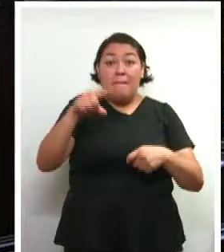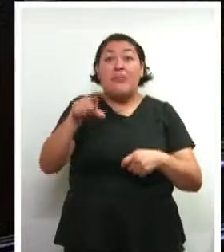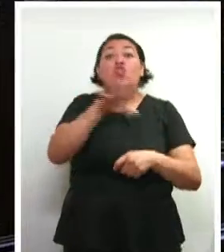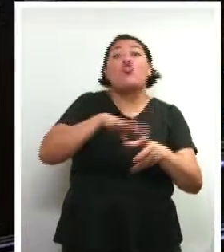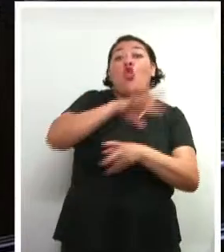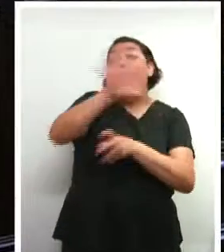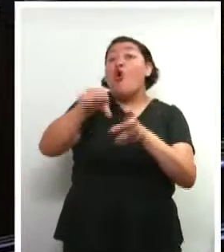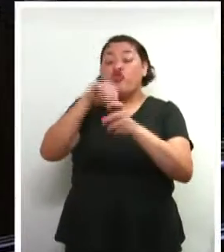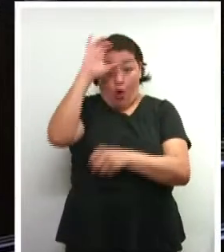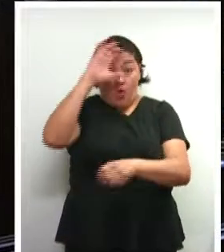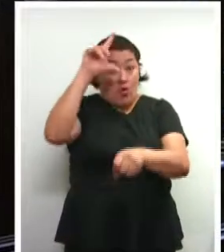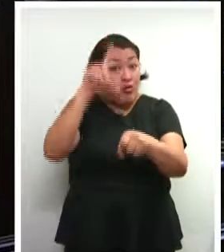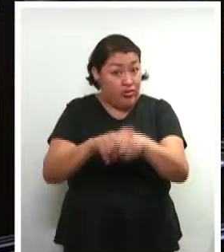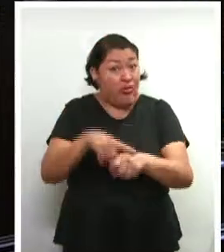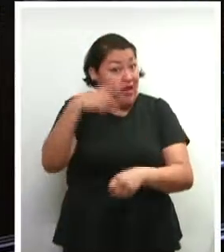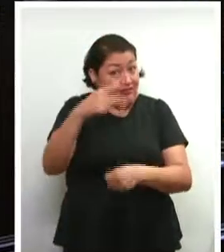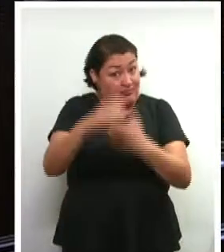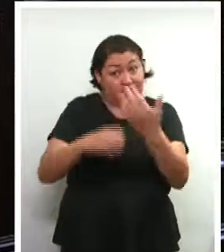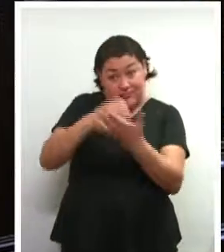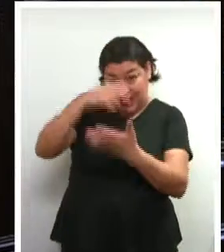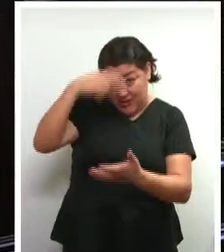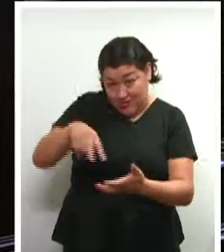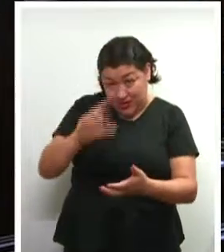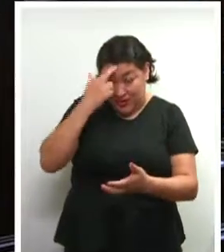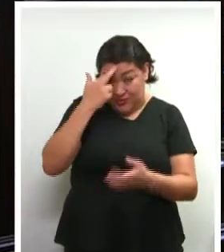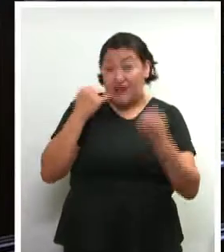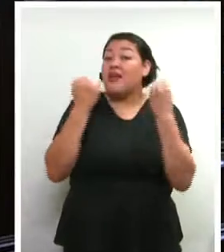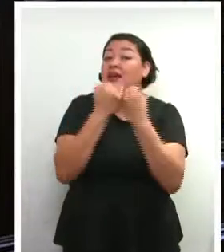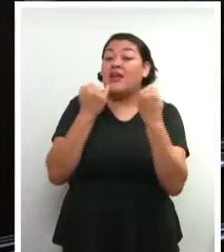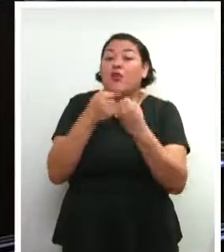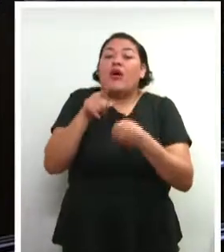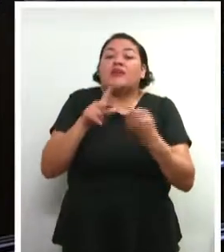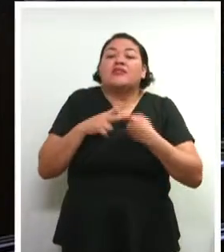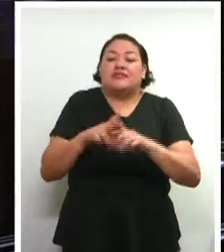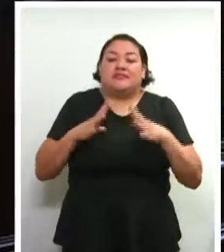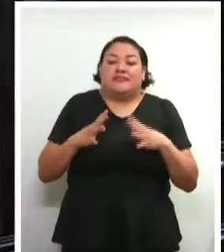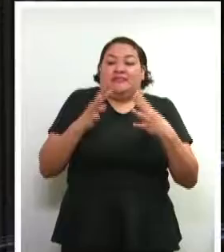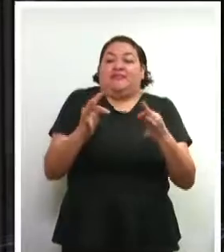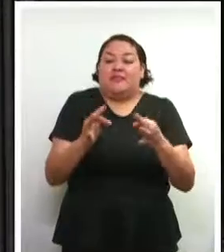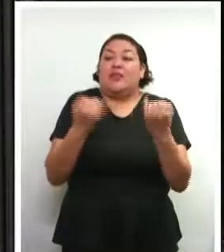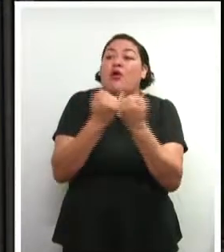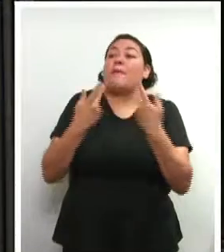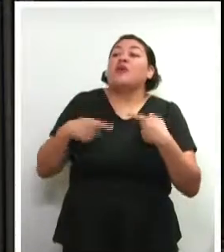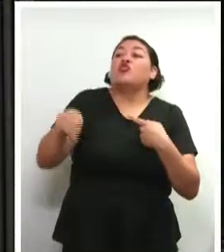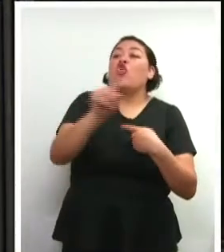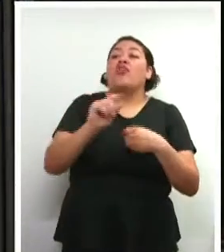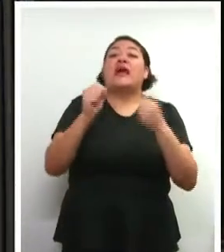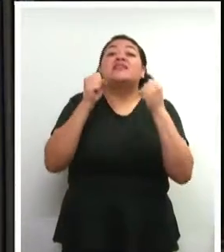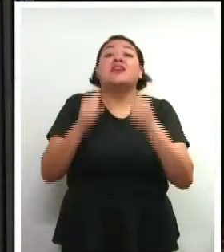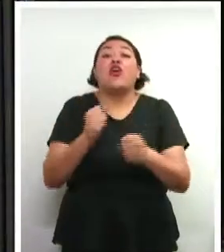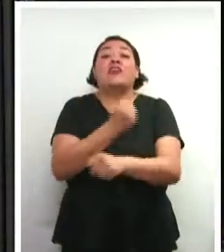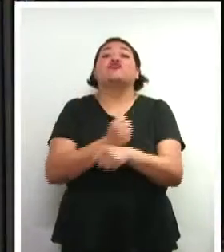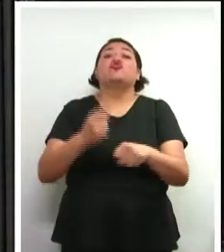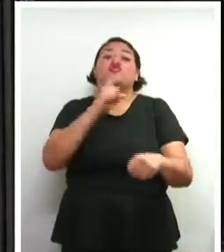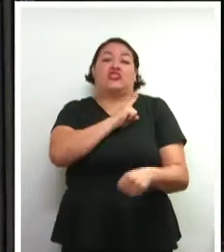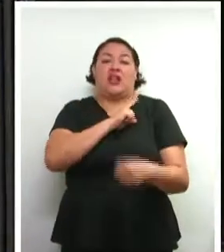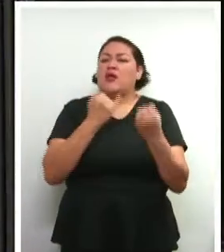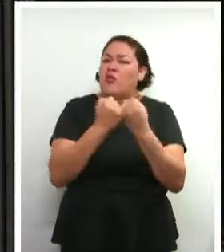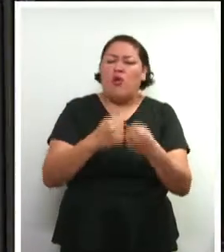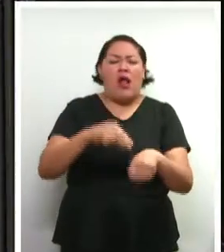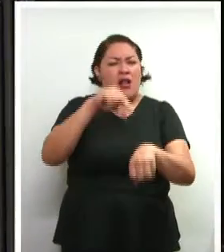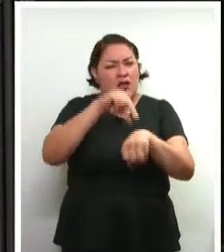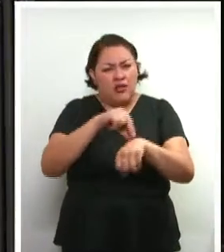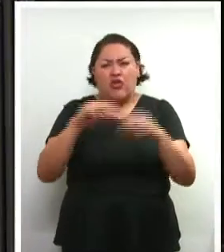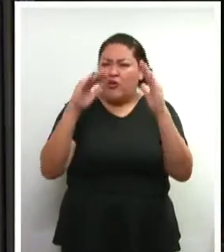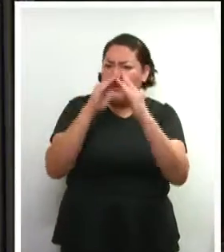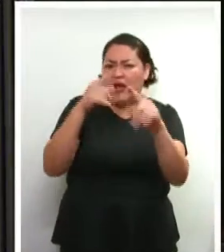cultural de importancia en la Ciudad de México, y el establecimiento de las bases para dar seguridad social a sus representantes. Los músicos indígenas en esta ciudad